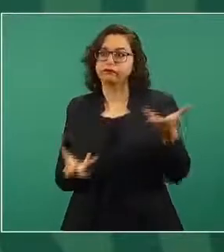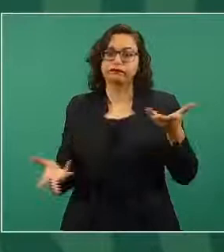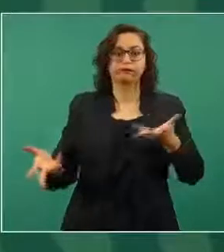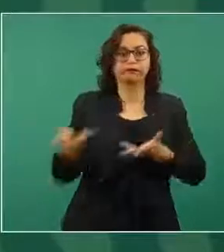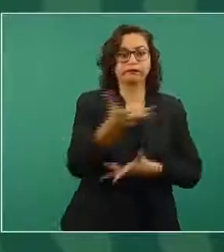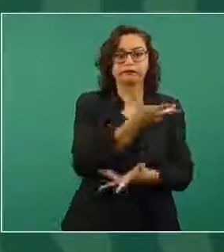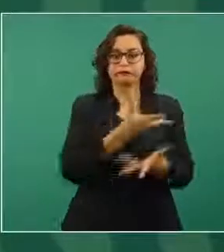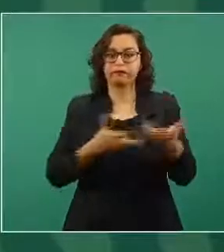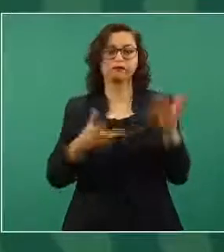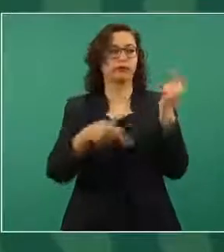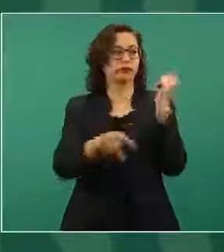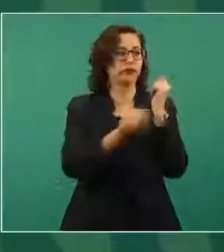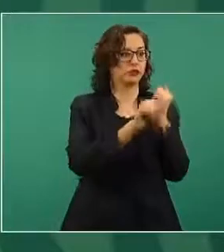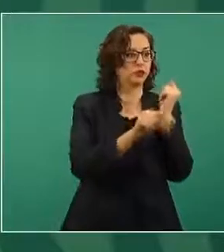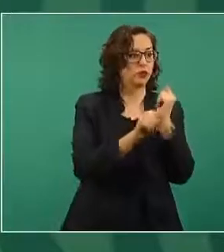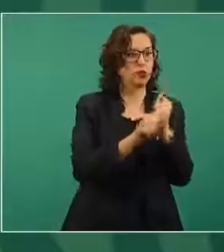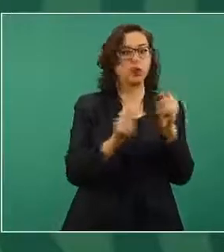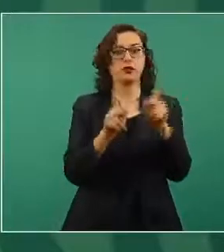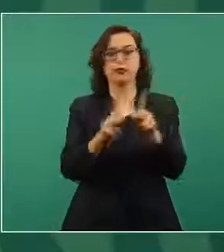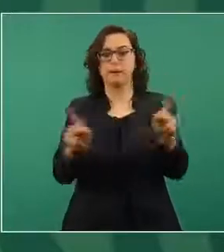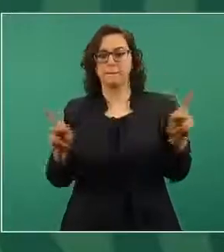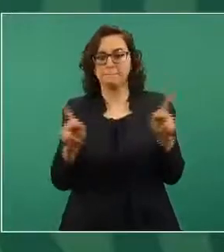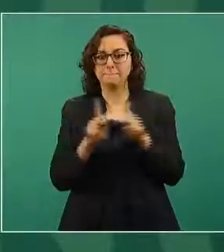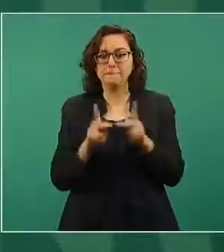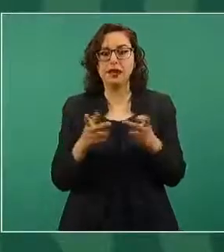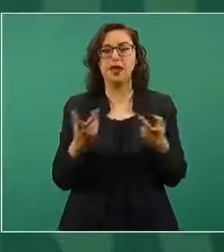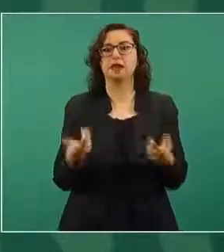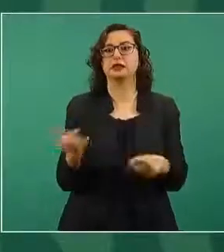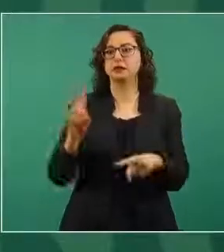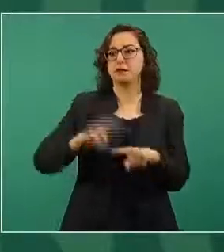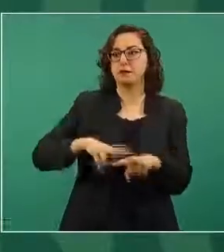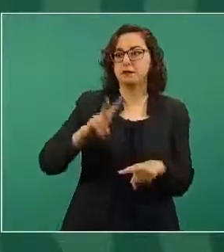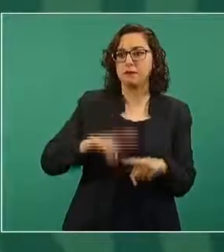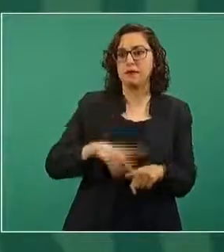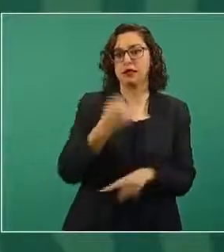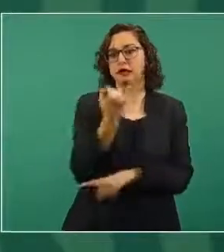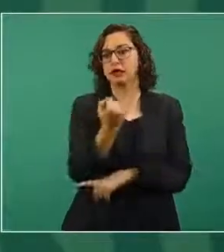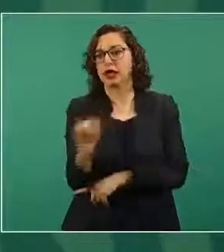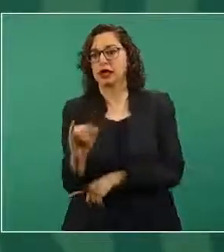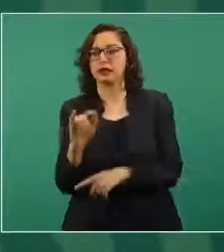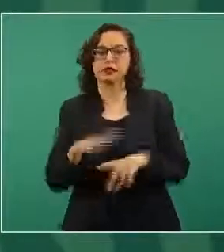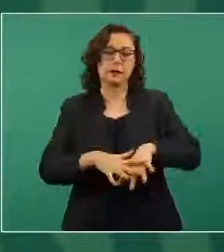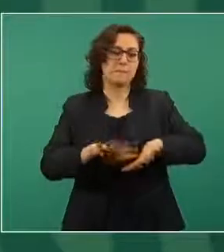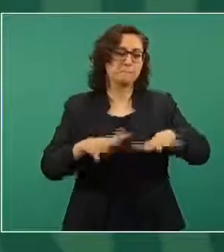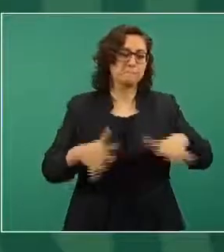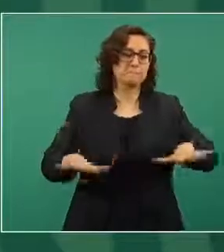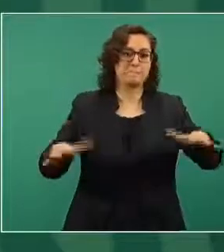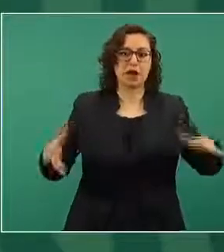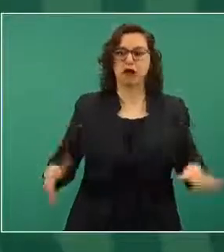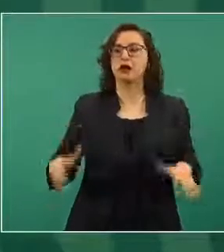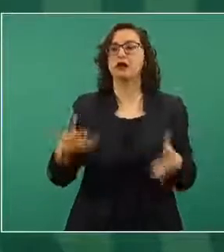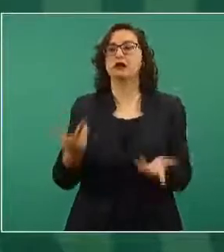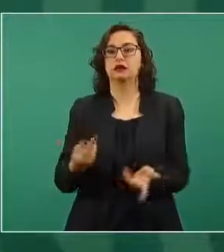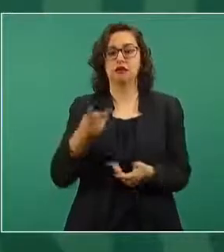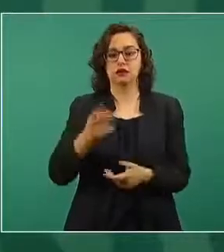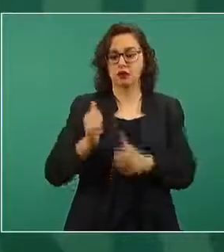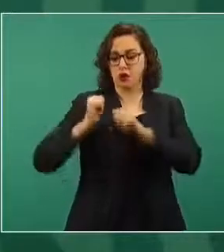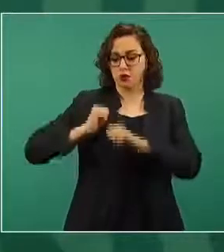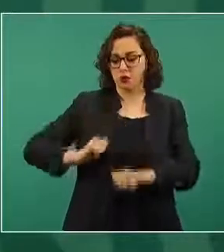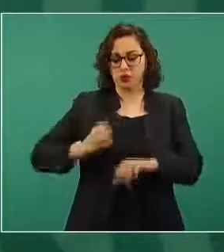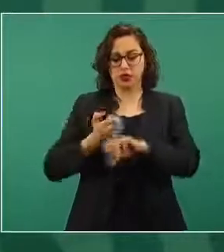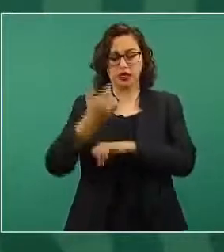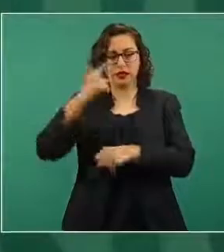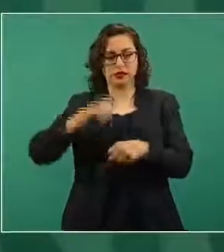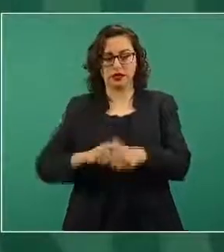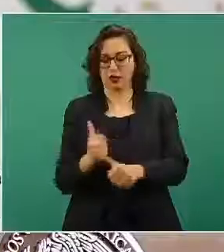como el transporte, como las plazas públicas, como los parques y jardines, las playas, que dependen de las autoridades estatales y las